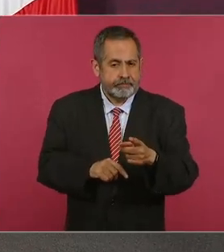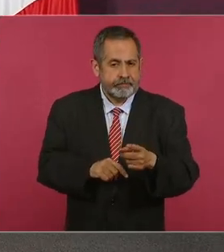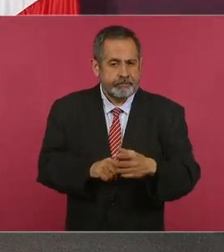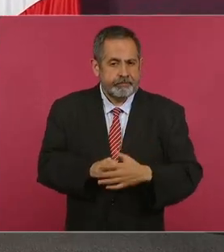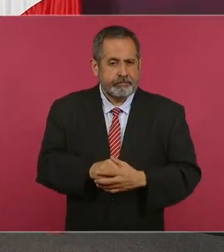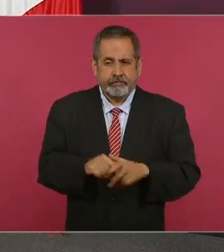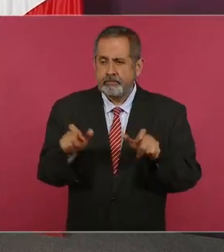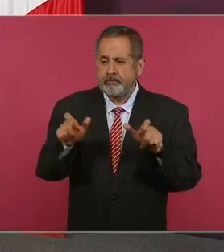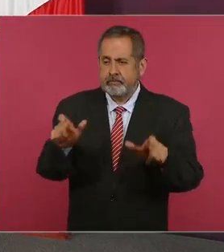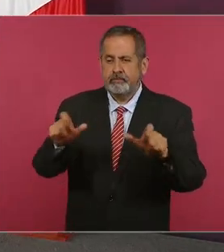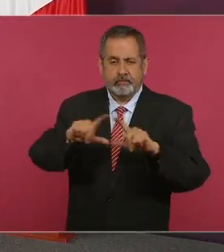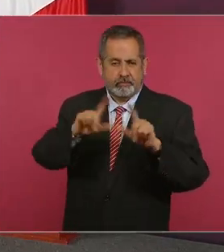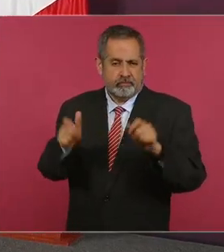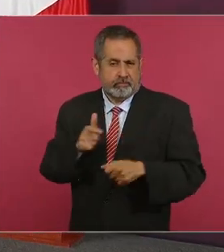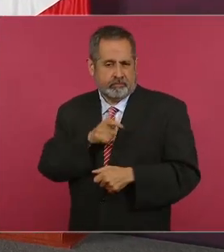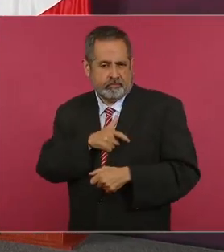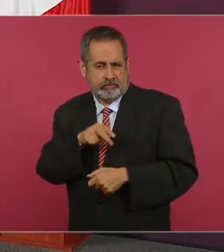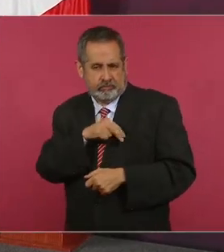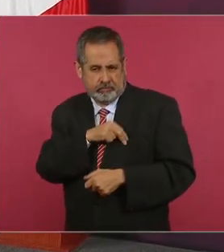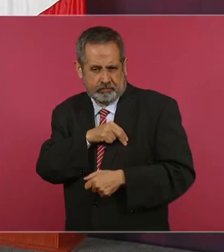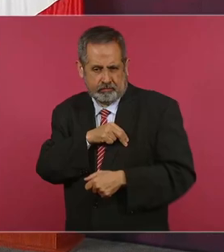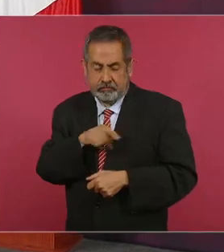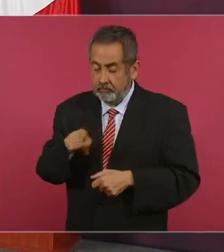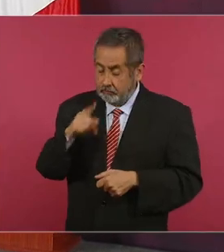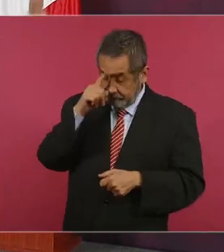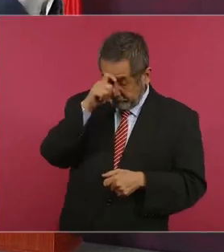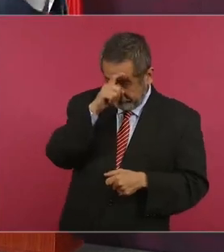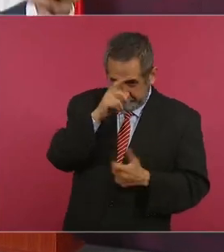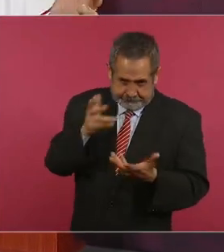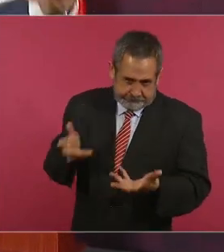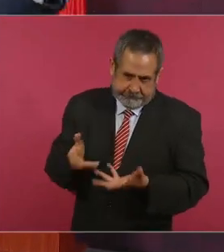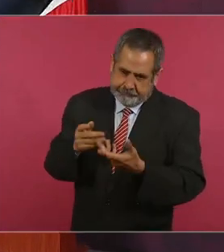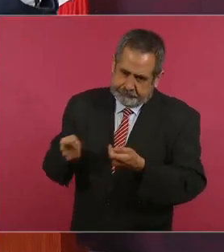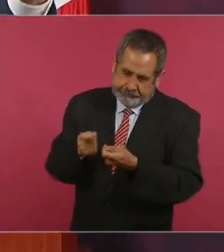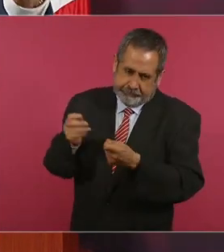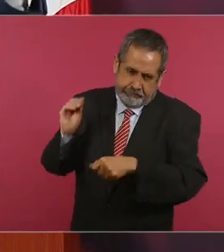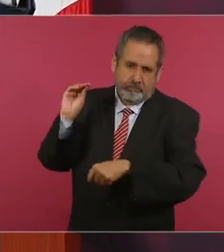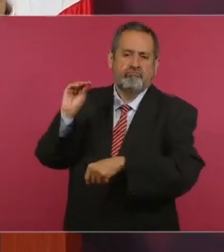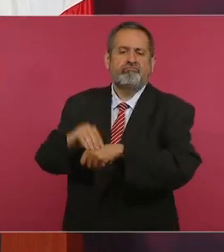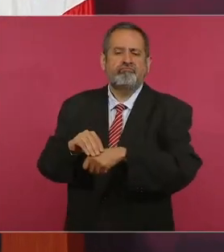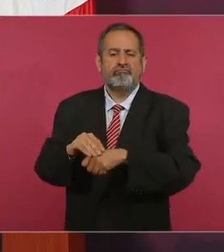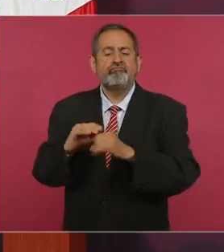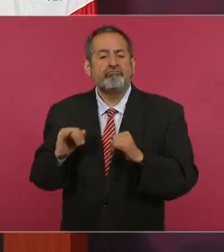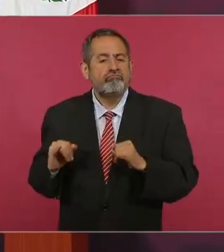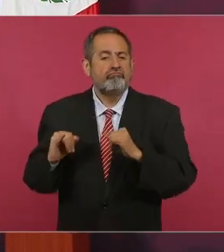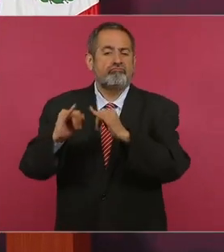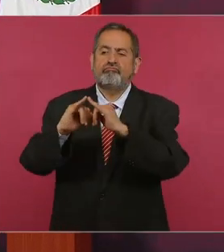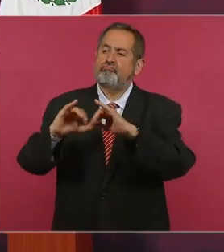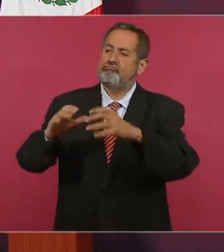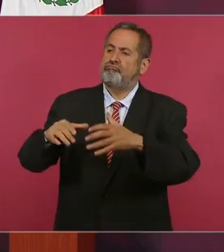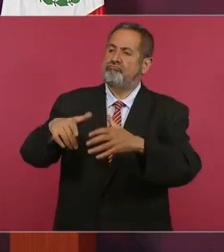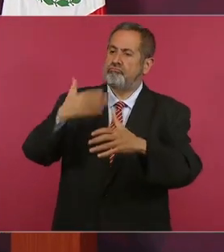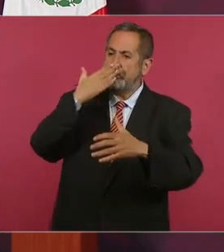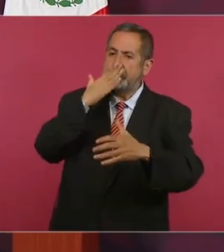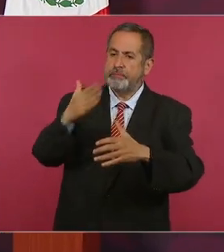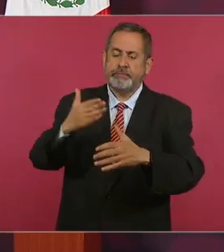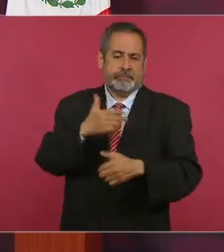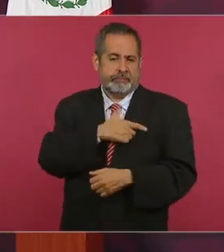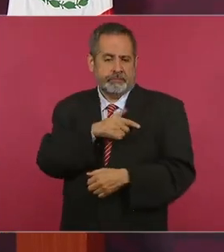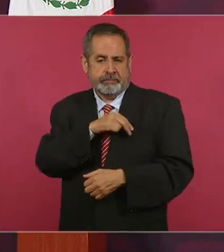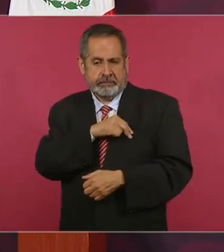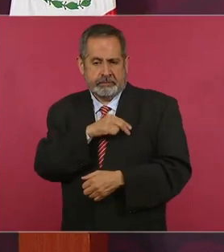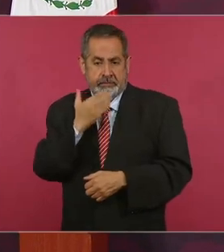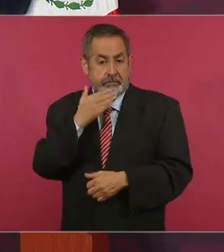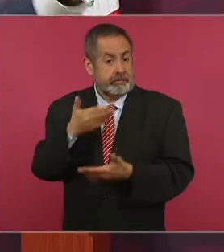Guardia Nacional, que nos ha costado mucho levantarla, ya es una institución. Ahora en